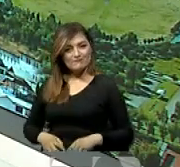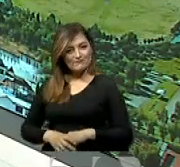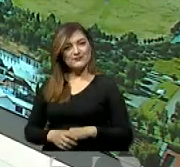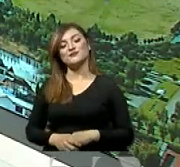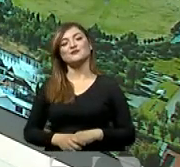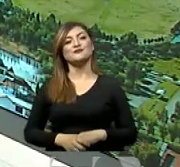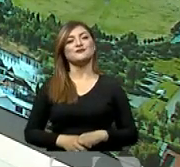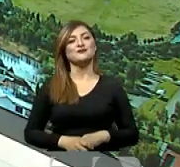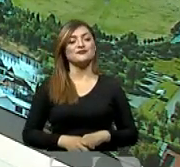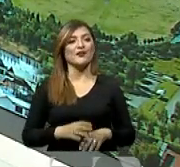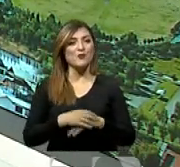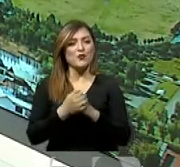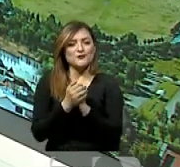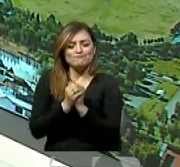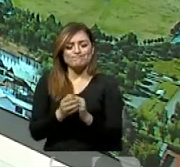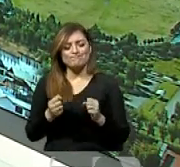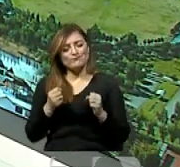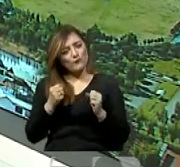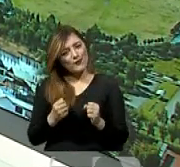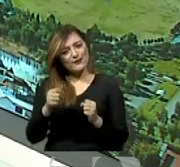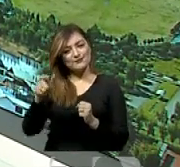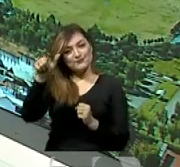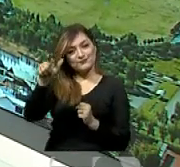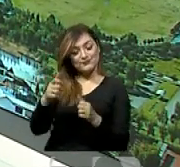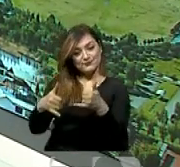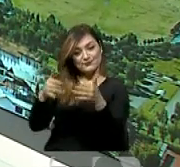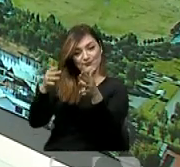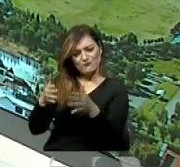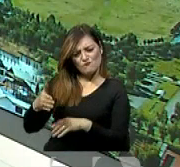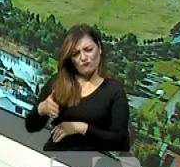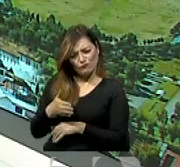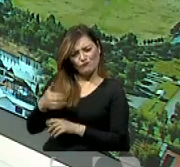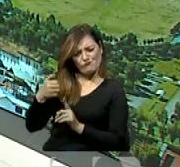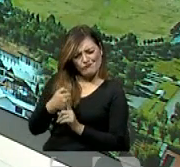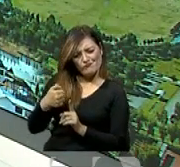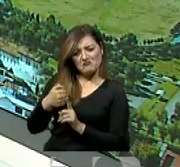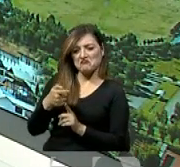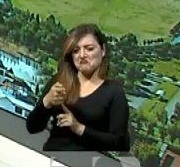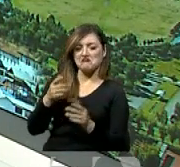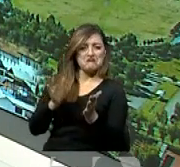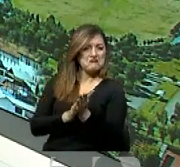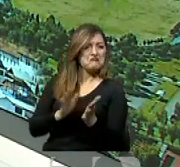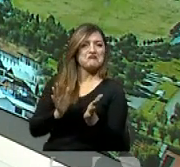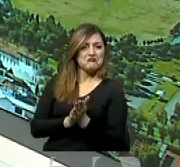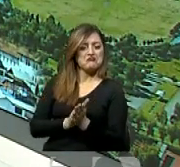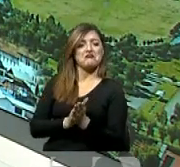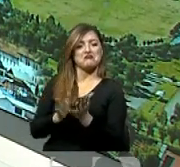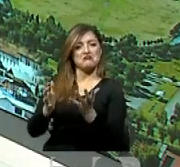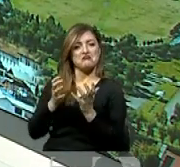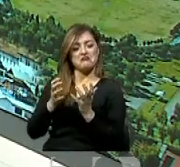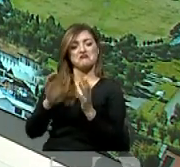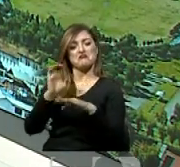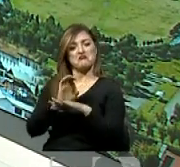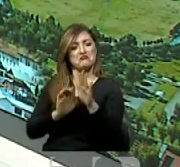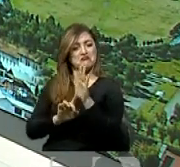esta fuerza, hay que aprovechar esta disciplina de los muchachos, esa guerra que han demostrado justamente también para sacar adelante al Ecuador. Y tenemos